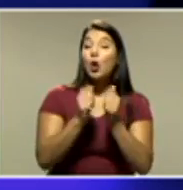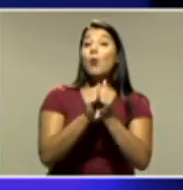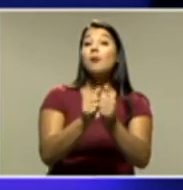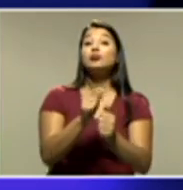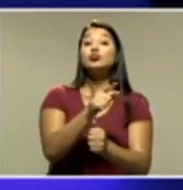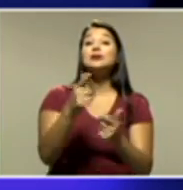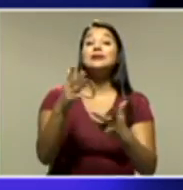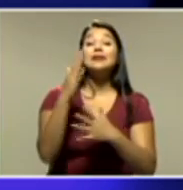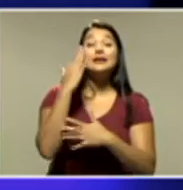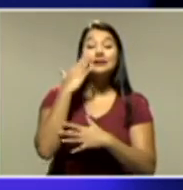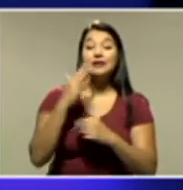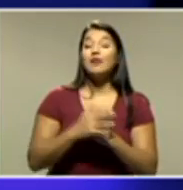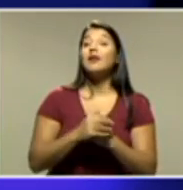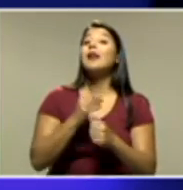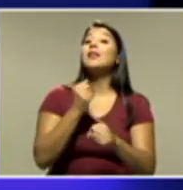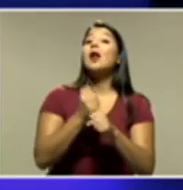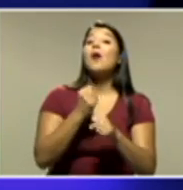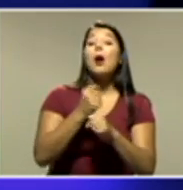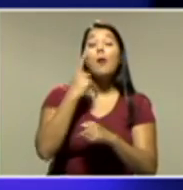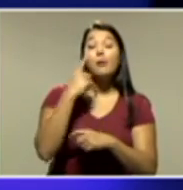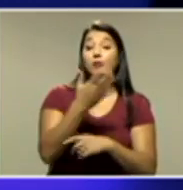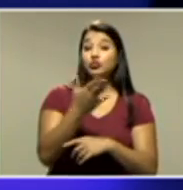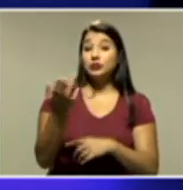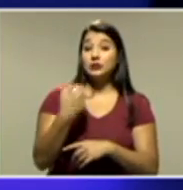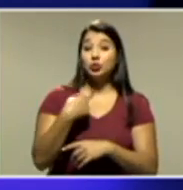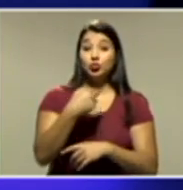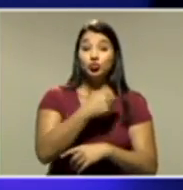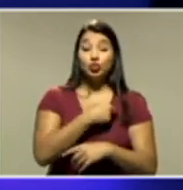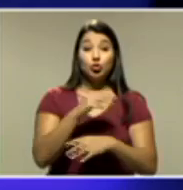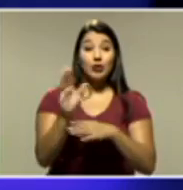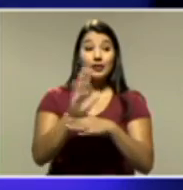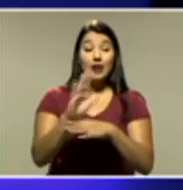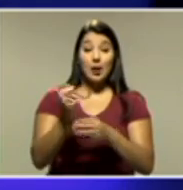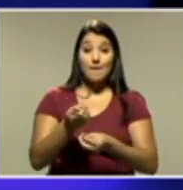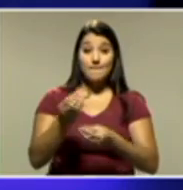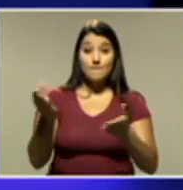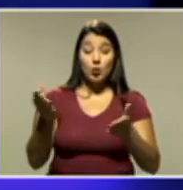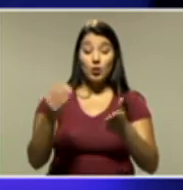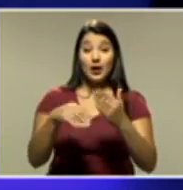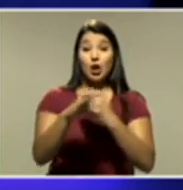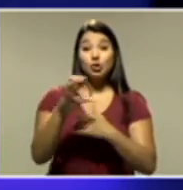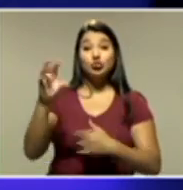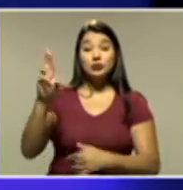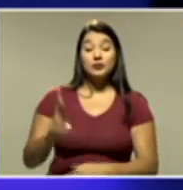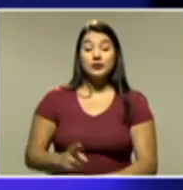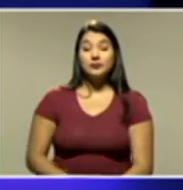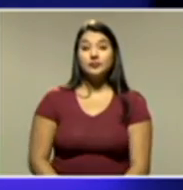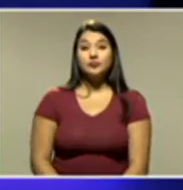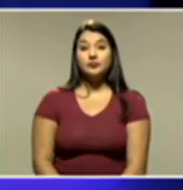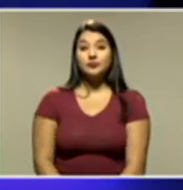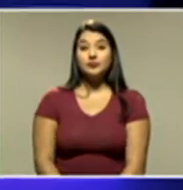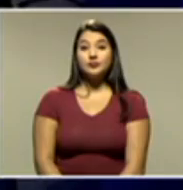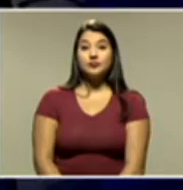ya saben, trabajamos para usted. Somos la televisión pública de Costa Rica.